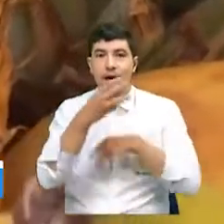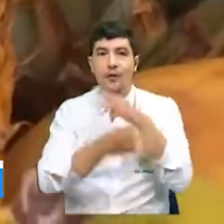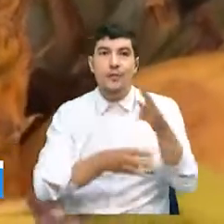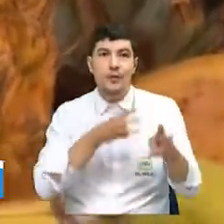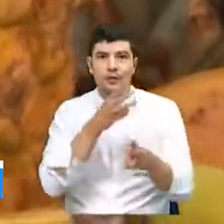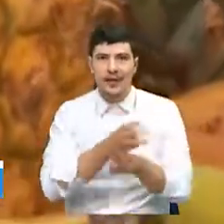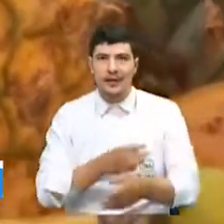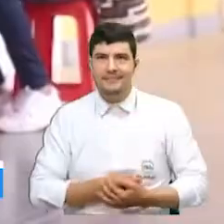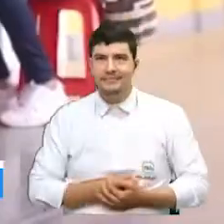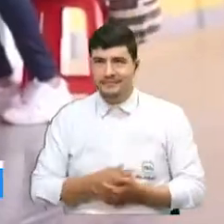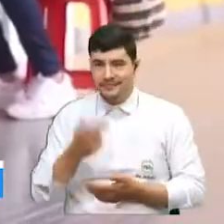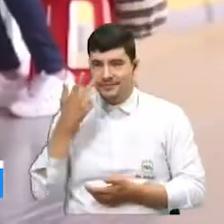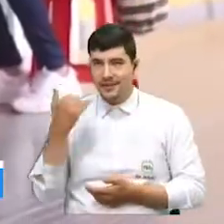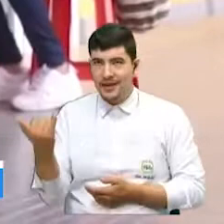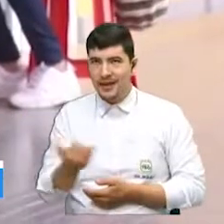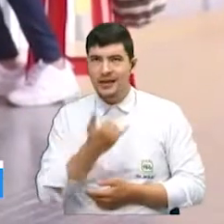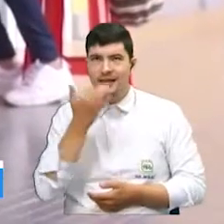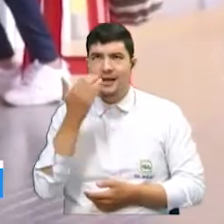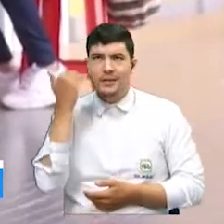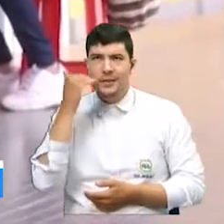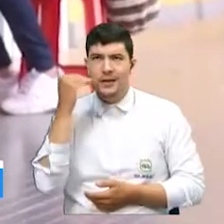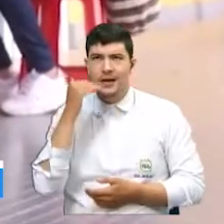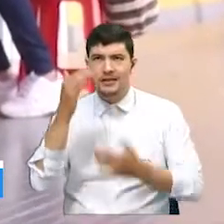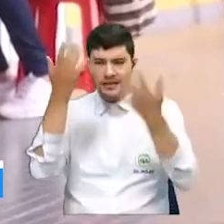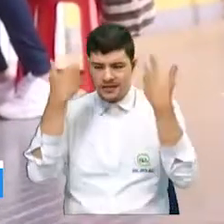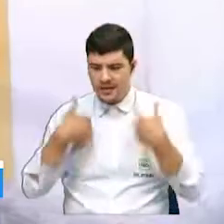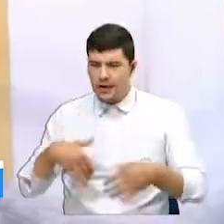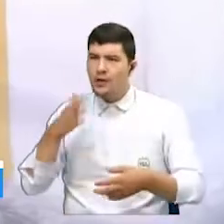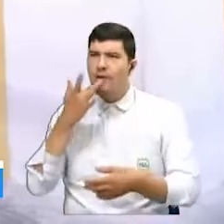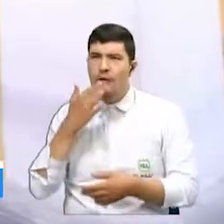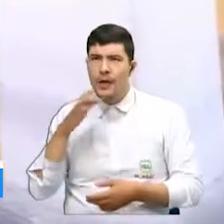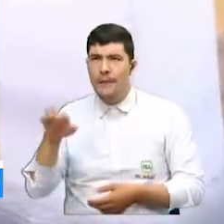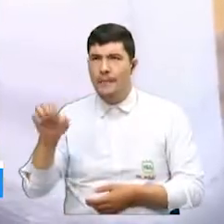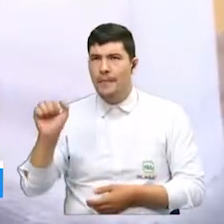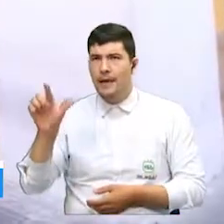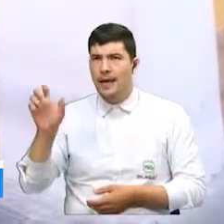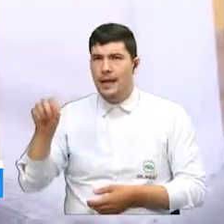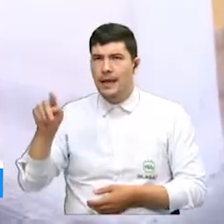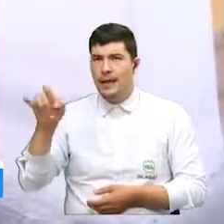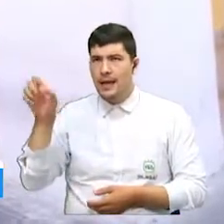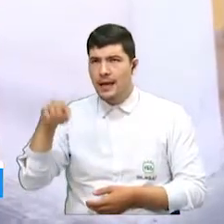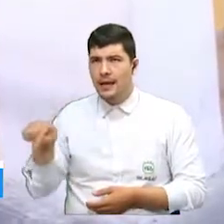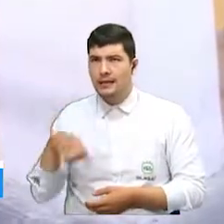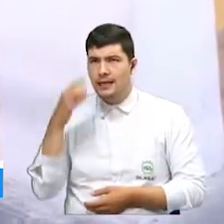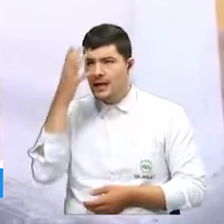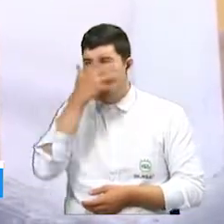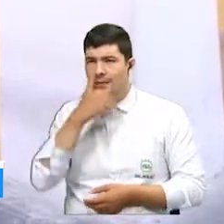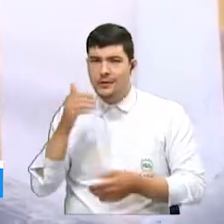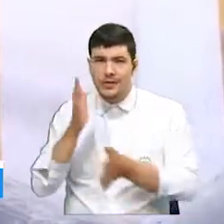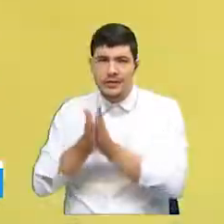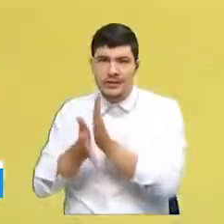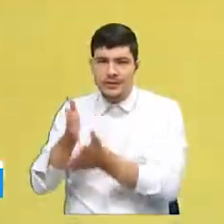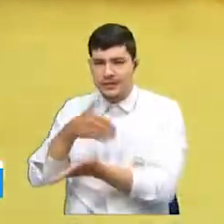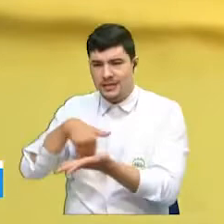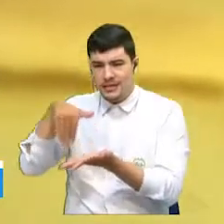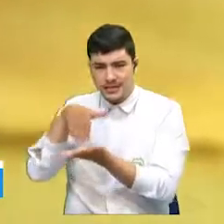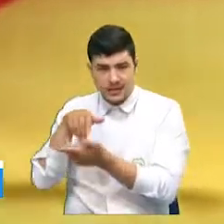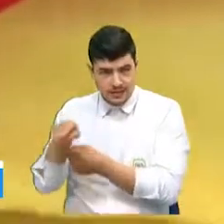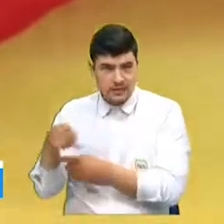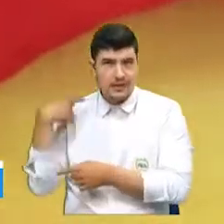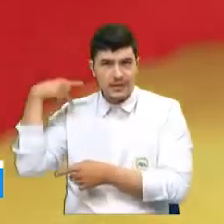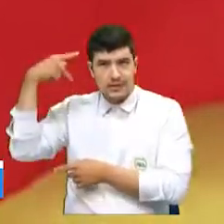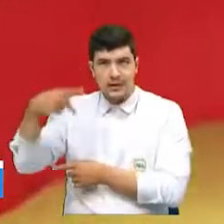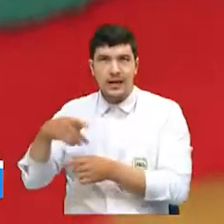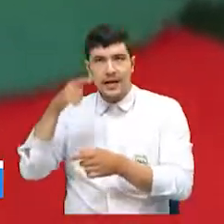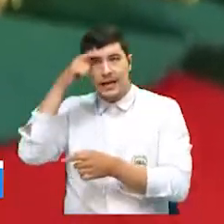Vestidas con coloridos trajes y luciendo una gran sonrisa, las palenqueras embellecen el centro histórico de Cartagena de Indias, convirtiéndose en parte